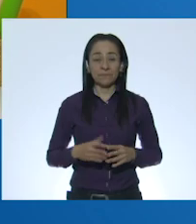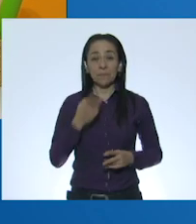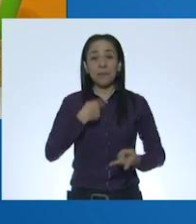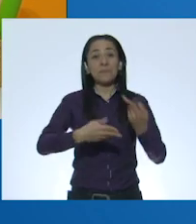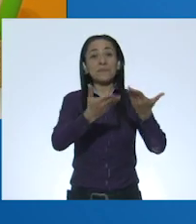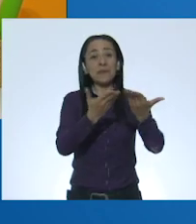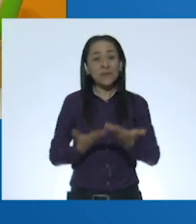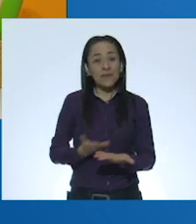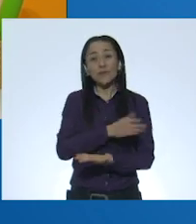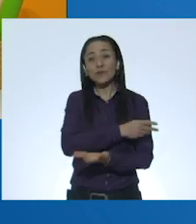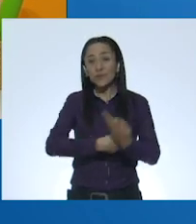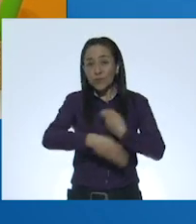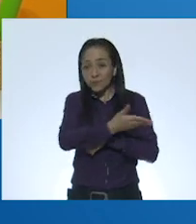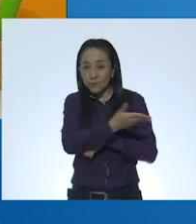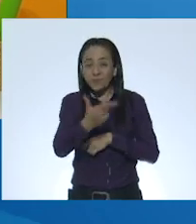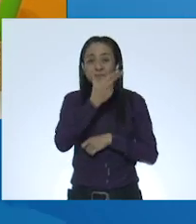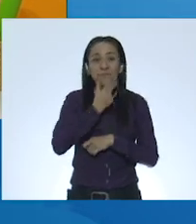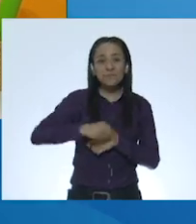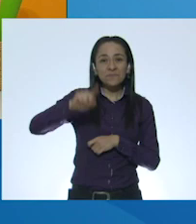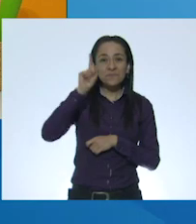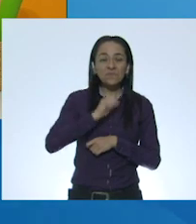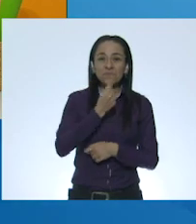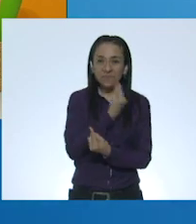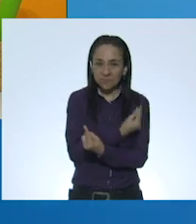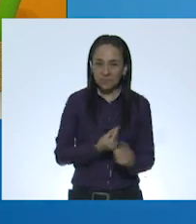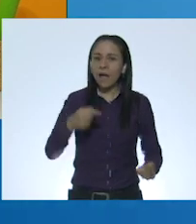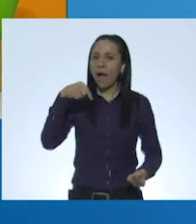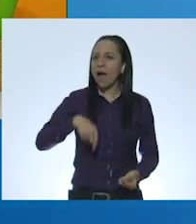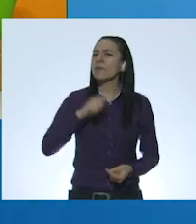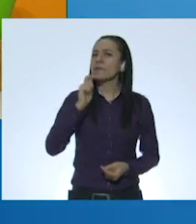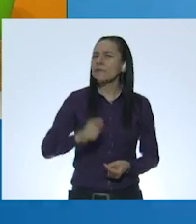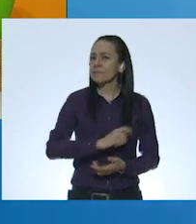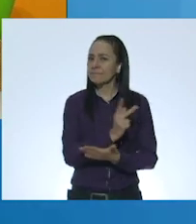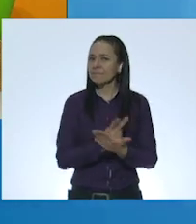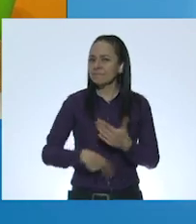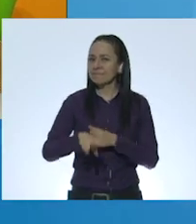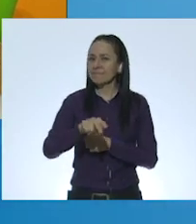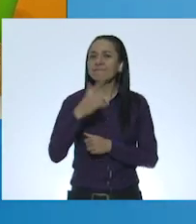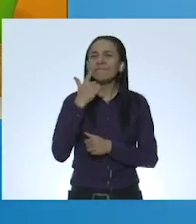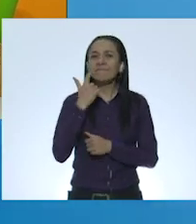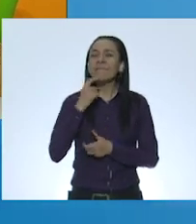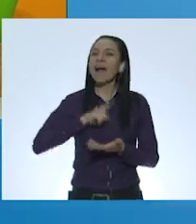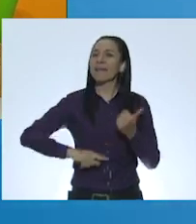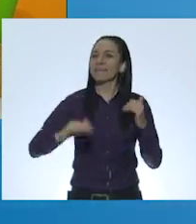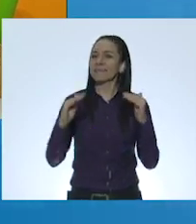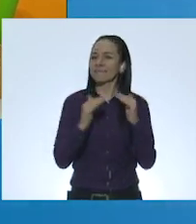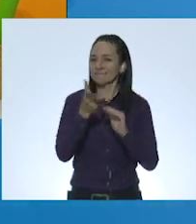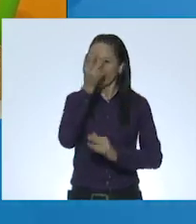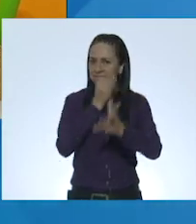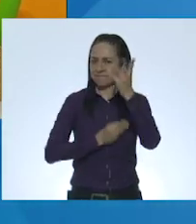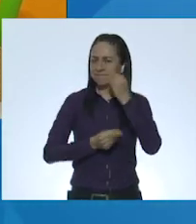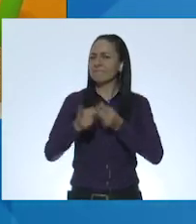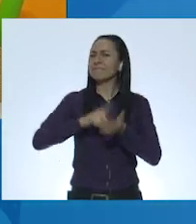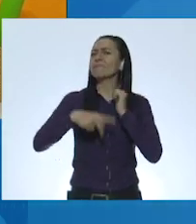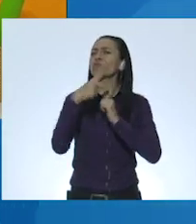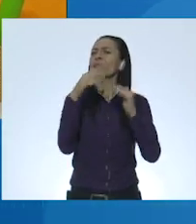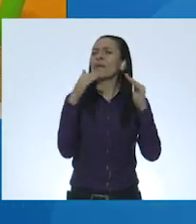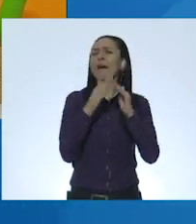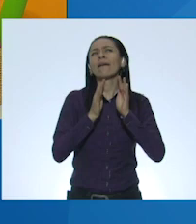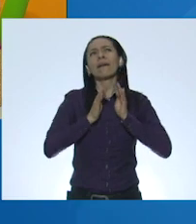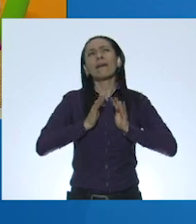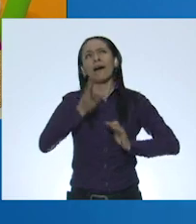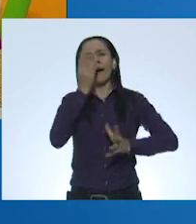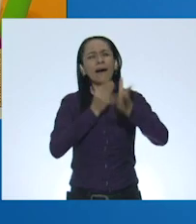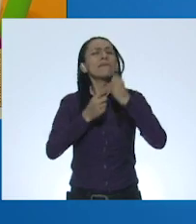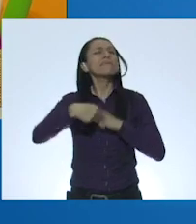Bienvenidas y bienvenidos a un programa más de Aprende en Casa. ¿Qué les ha parecido aprender desde la comodidad de su hogar? Les recomiendo